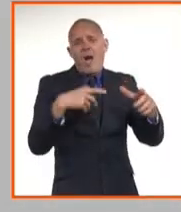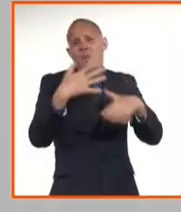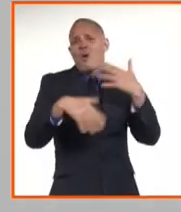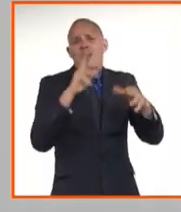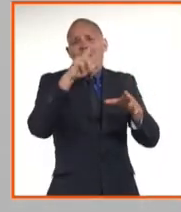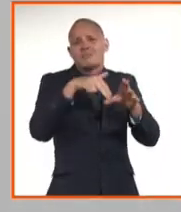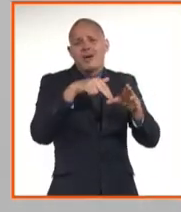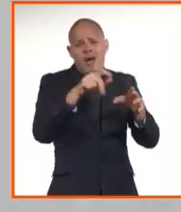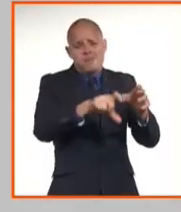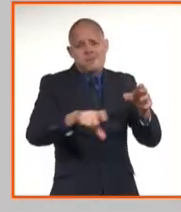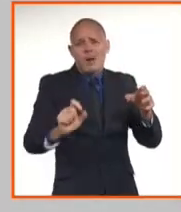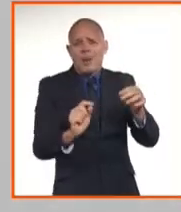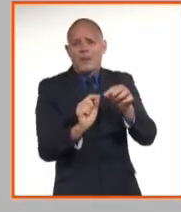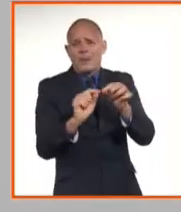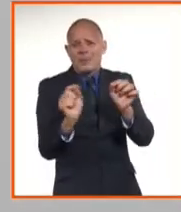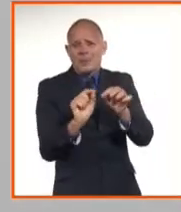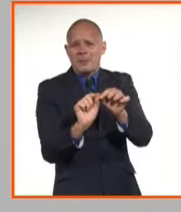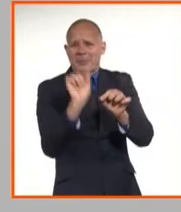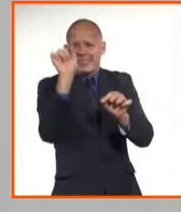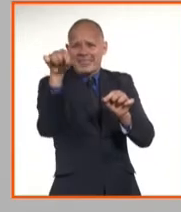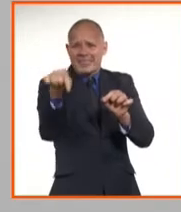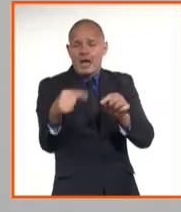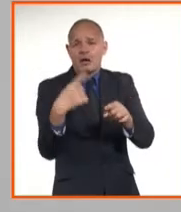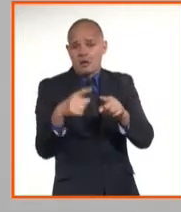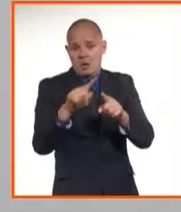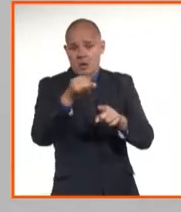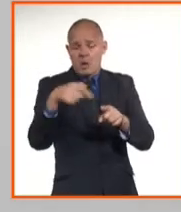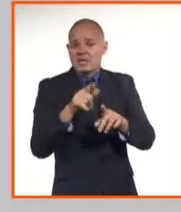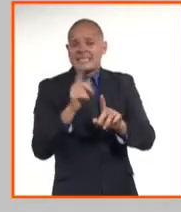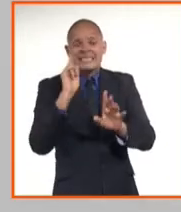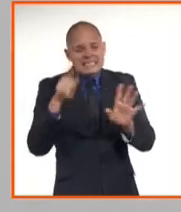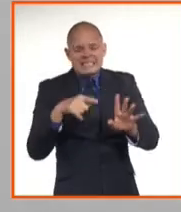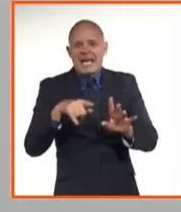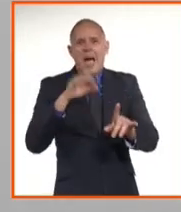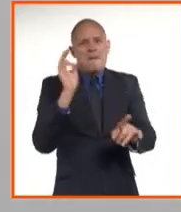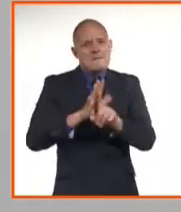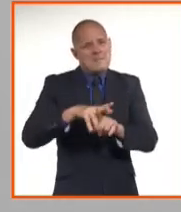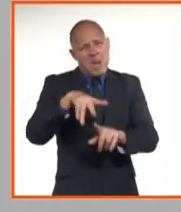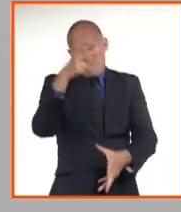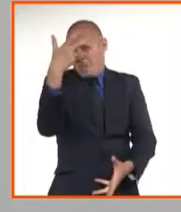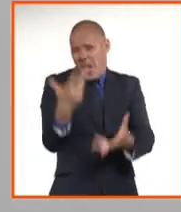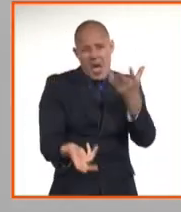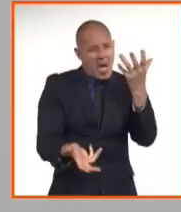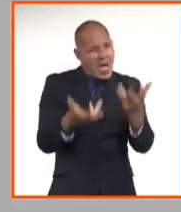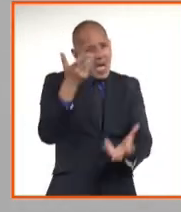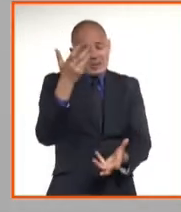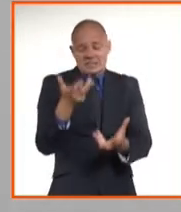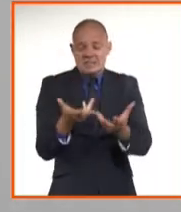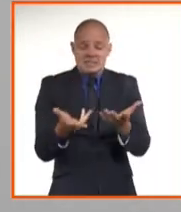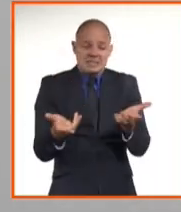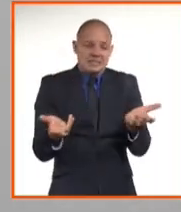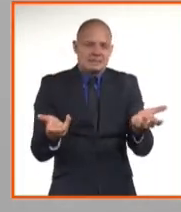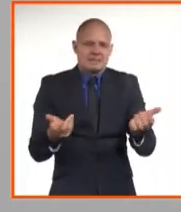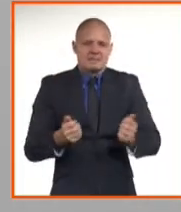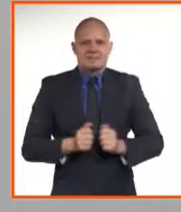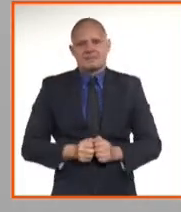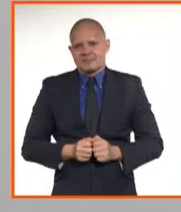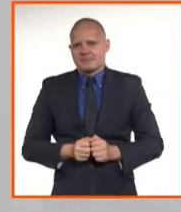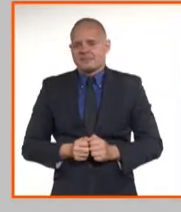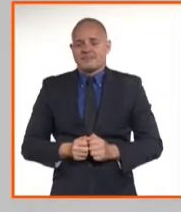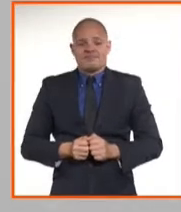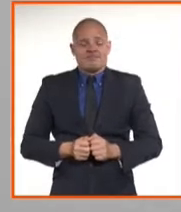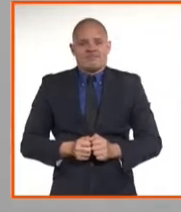provocó un daño significativo en una de las cuatro columnas principales que tiene la caldera. Y esto